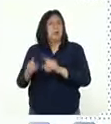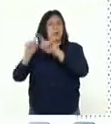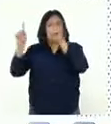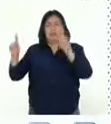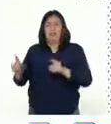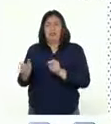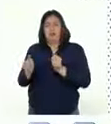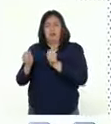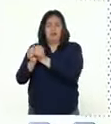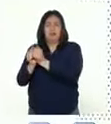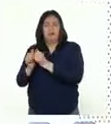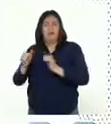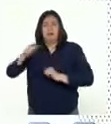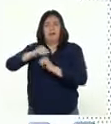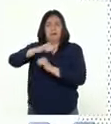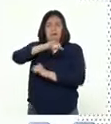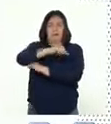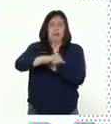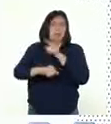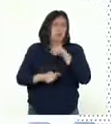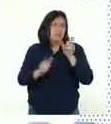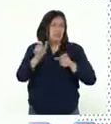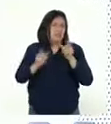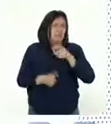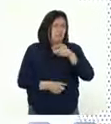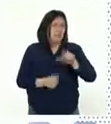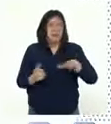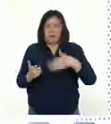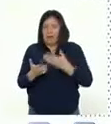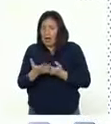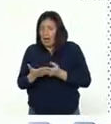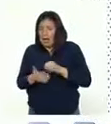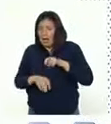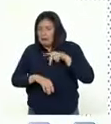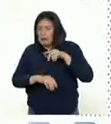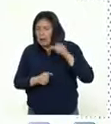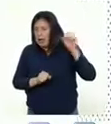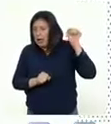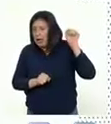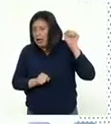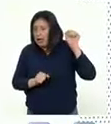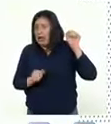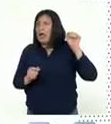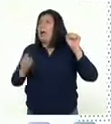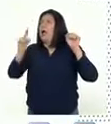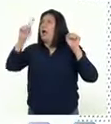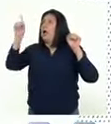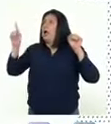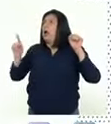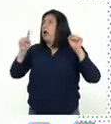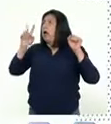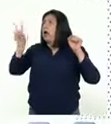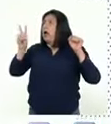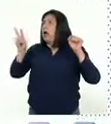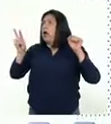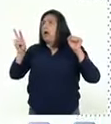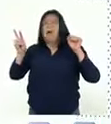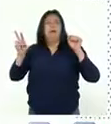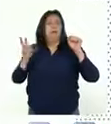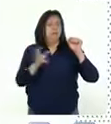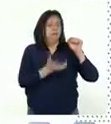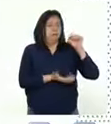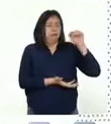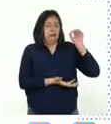afiches al lado del puente. Así cuando la gente llegue al puente a tirar la basura, los leerán y al